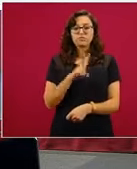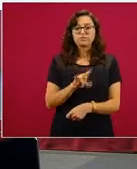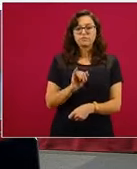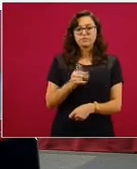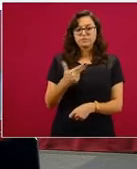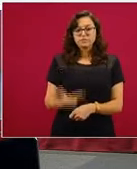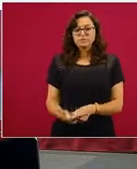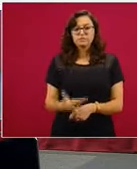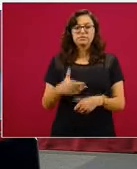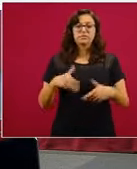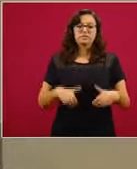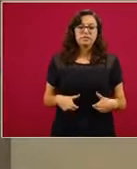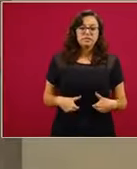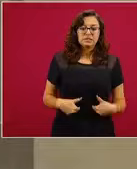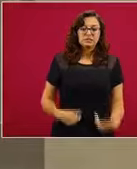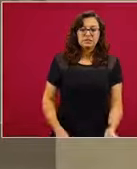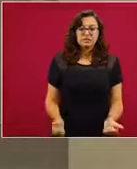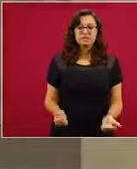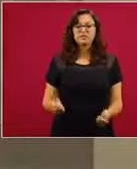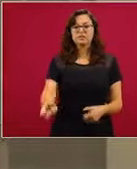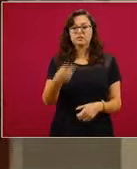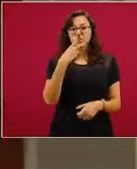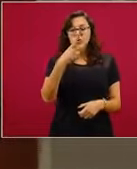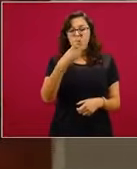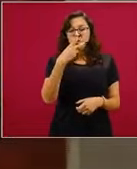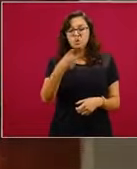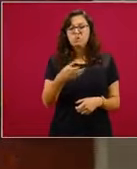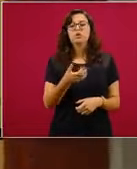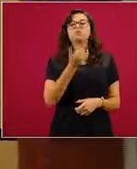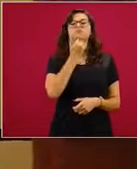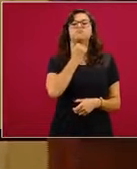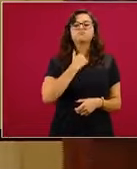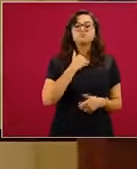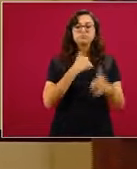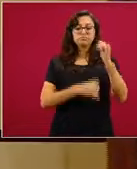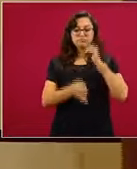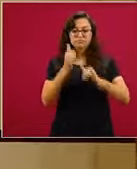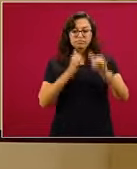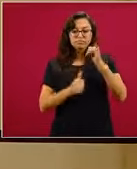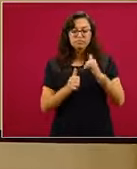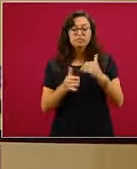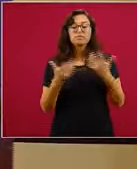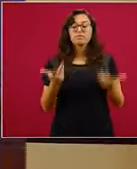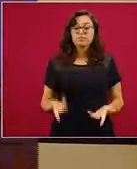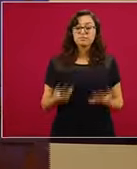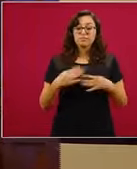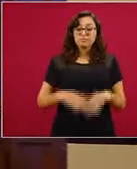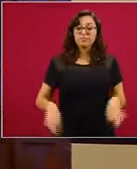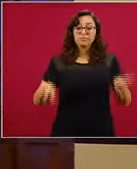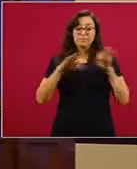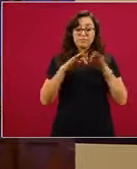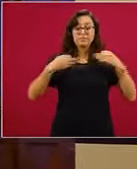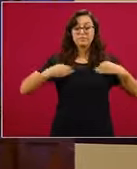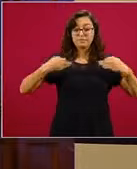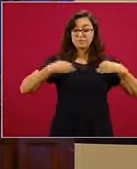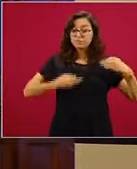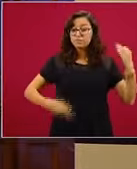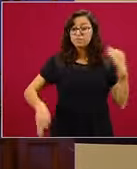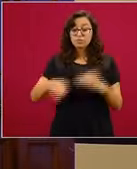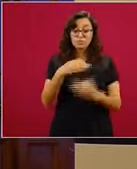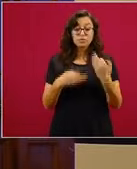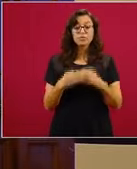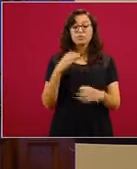encontrar desnutrición, tabaquismo, alcoholismo. Entonces es importante que todas las personas que pueden tener la